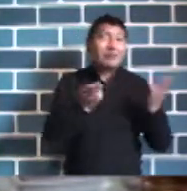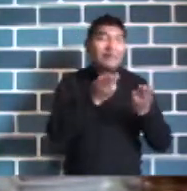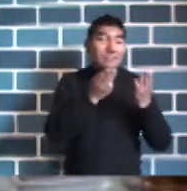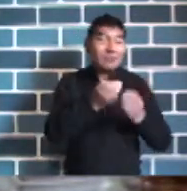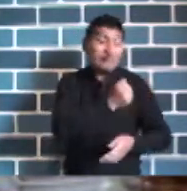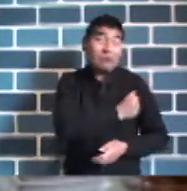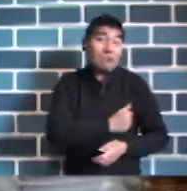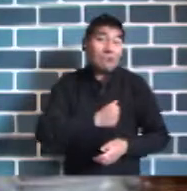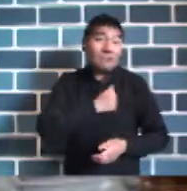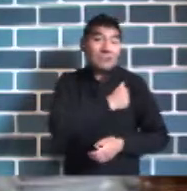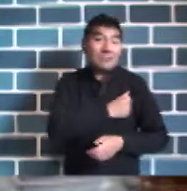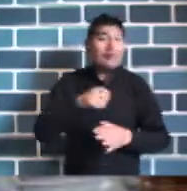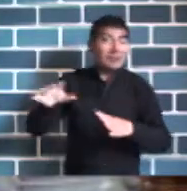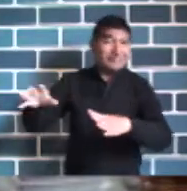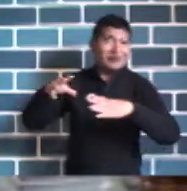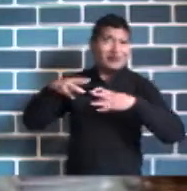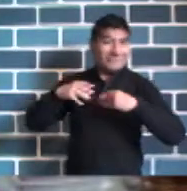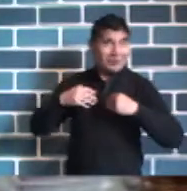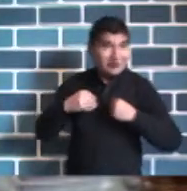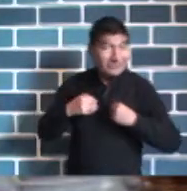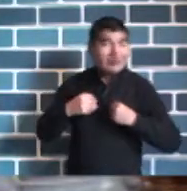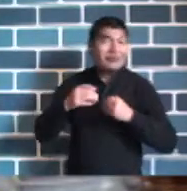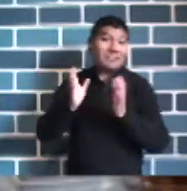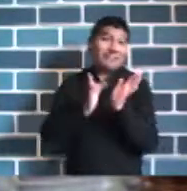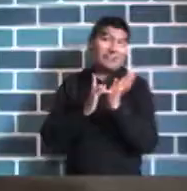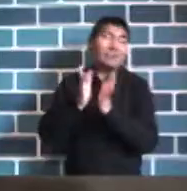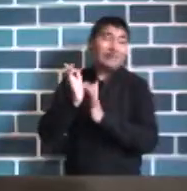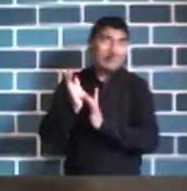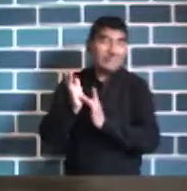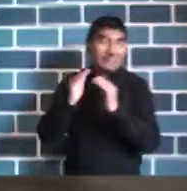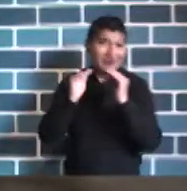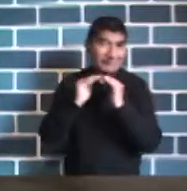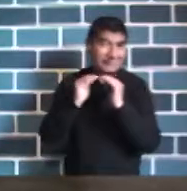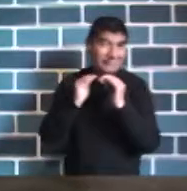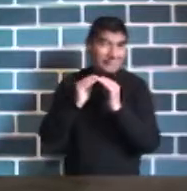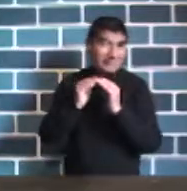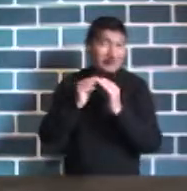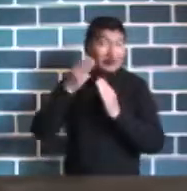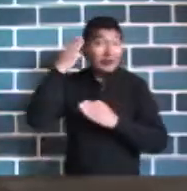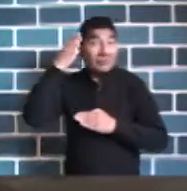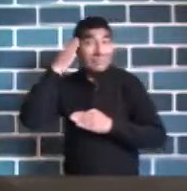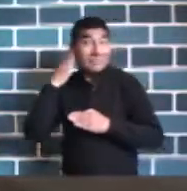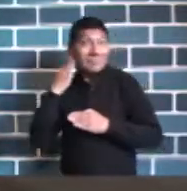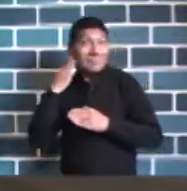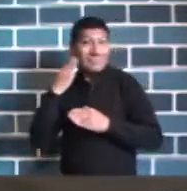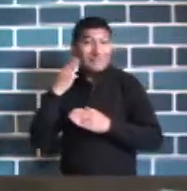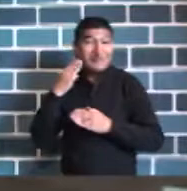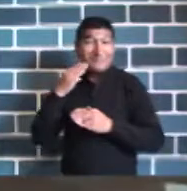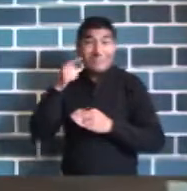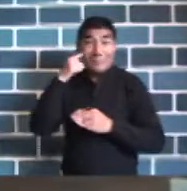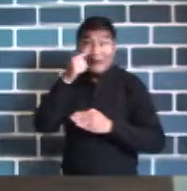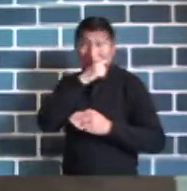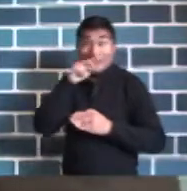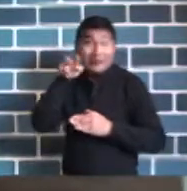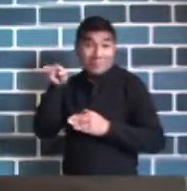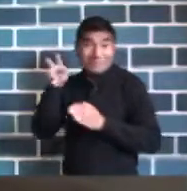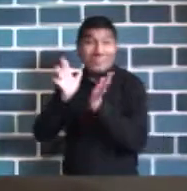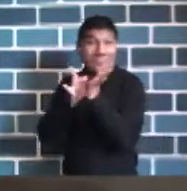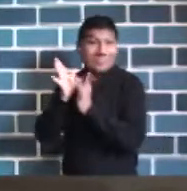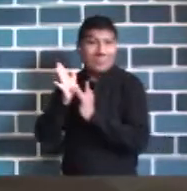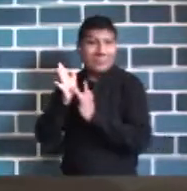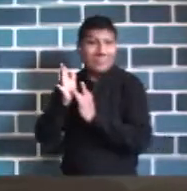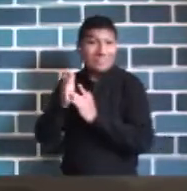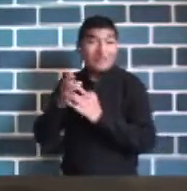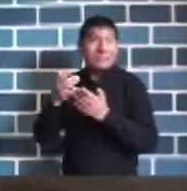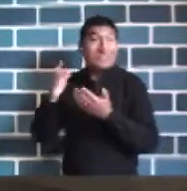actitud de acogida recibe a jesús y maría es quien se pone a escuchar a jesús y frente